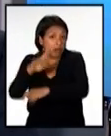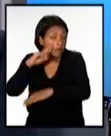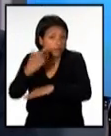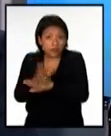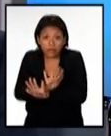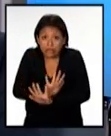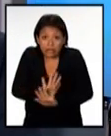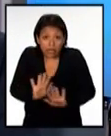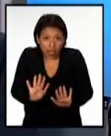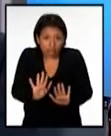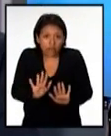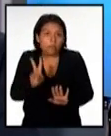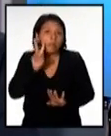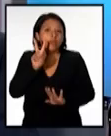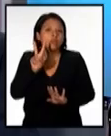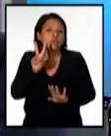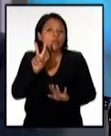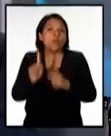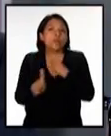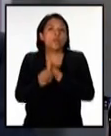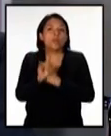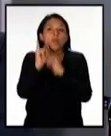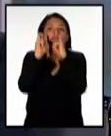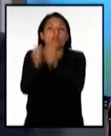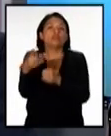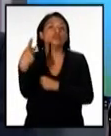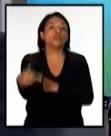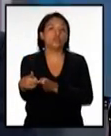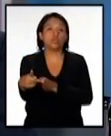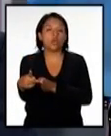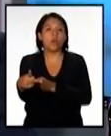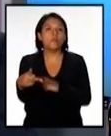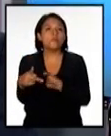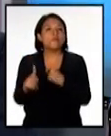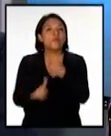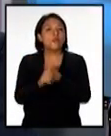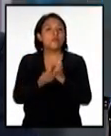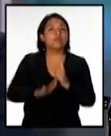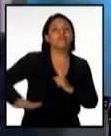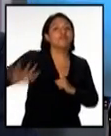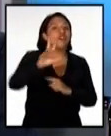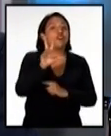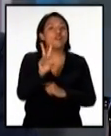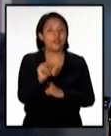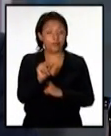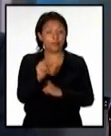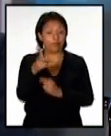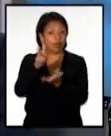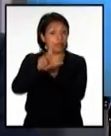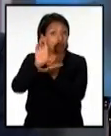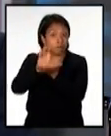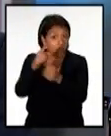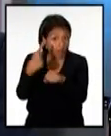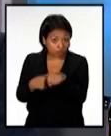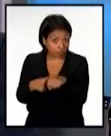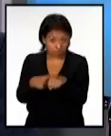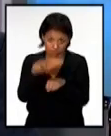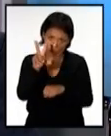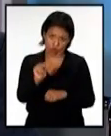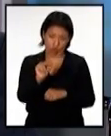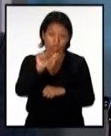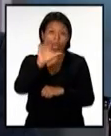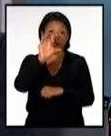y entonces siempre lo vemos como un problema individual y no como un problema social. La discapacidad no es una enfermedad, la